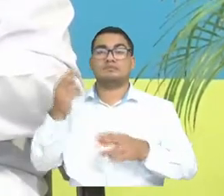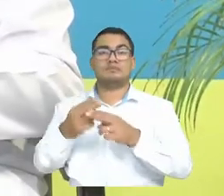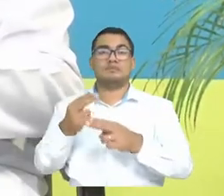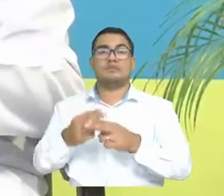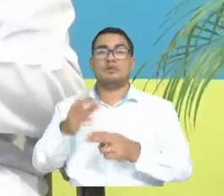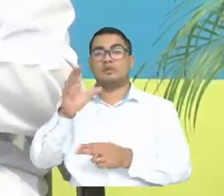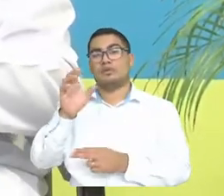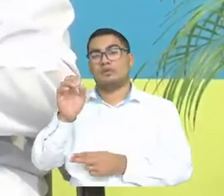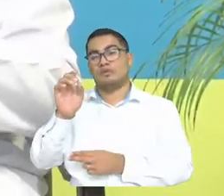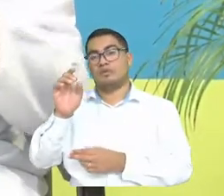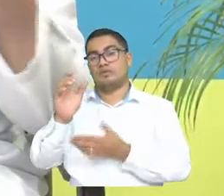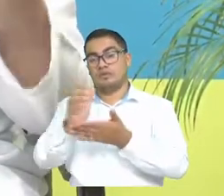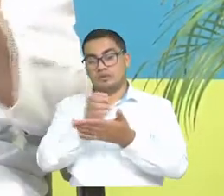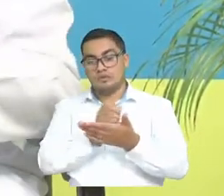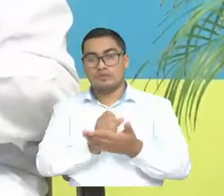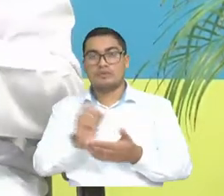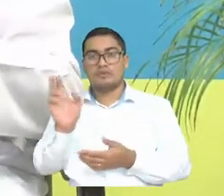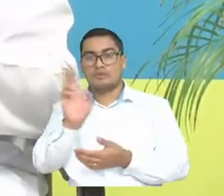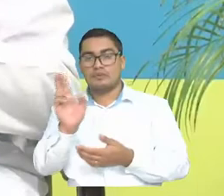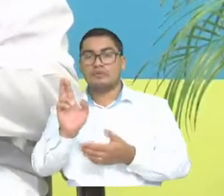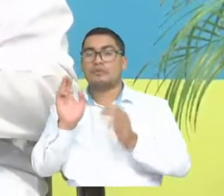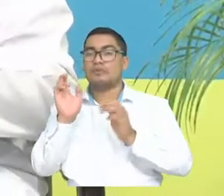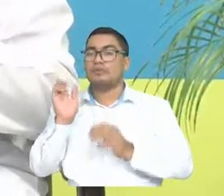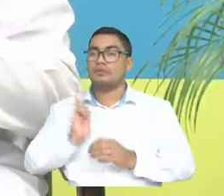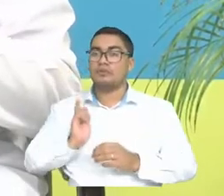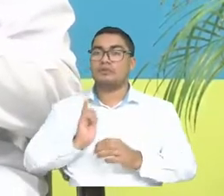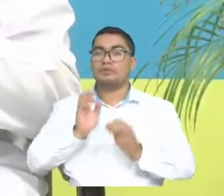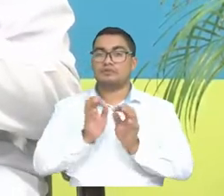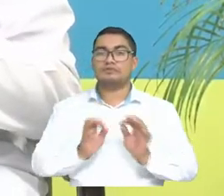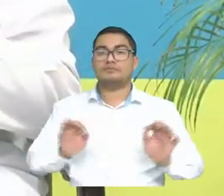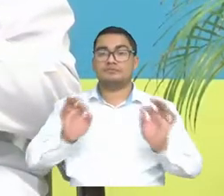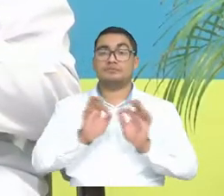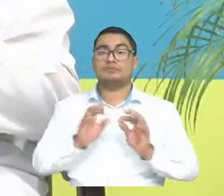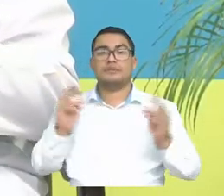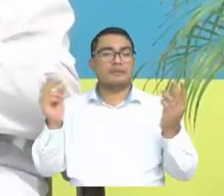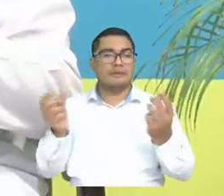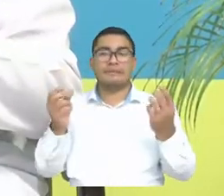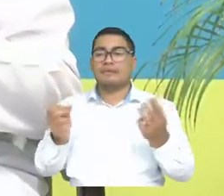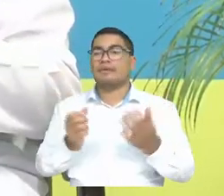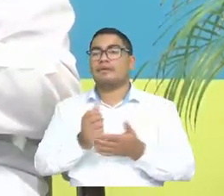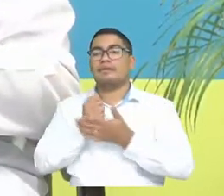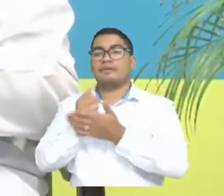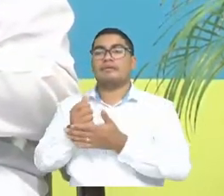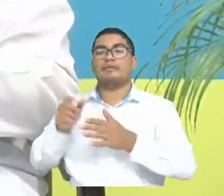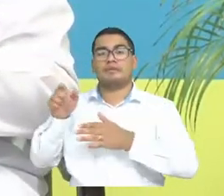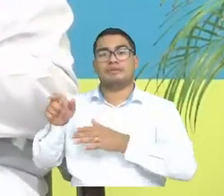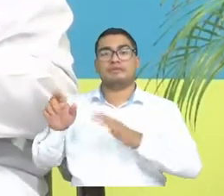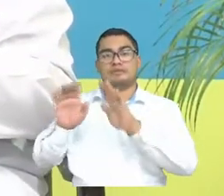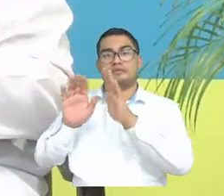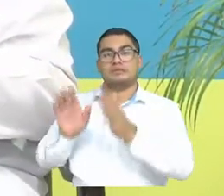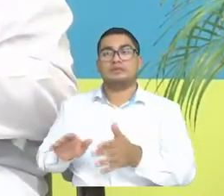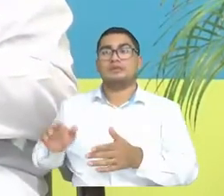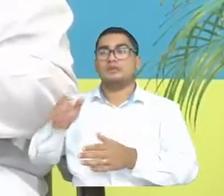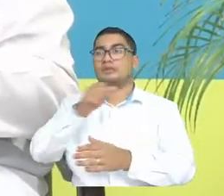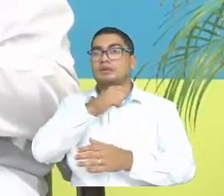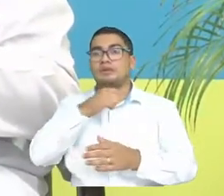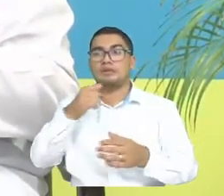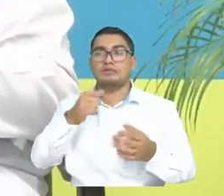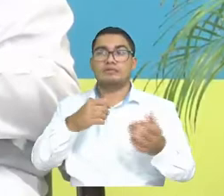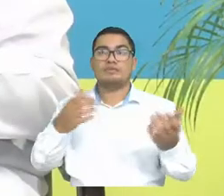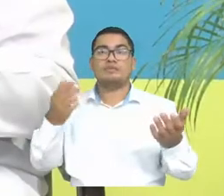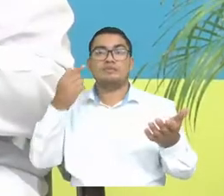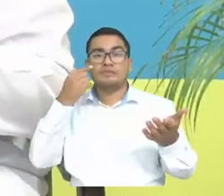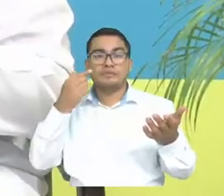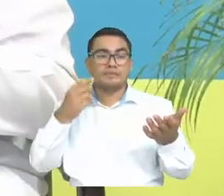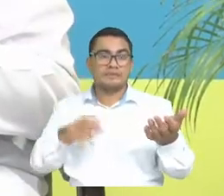rojo, entonces ya tiene que conformarse todo el equipo de emergencia para atender a esa mujer. Se tienen que hacer exámenes de hemoglobina para ver